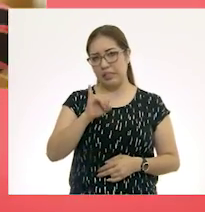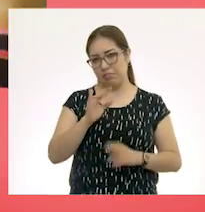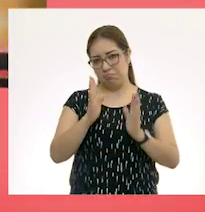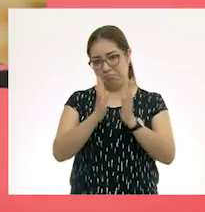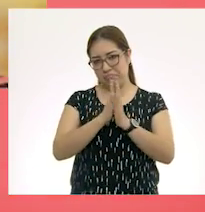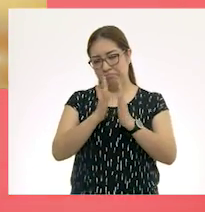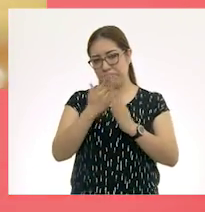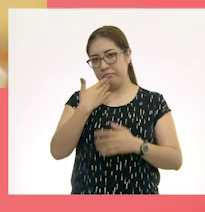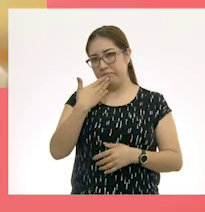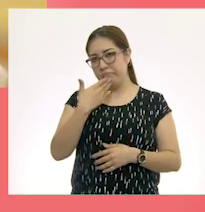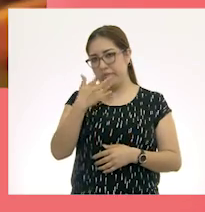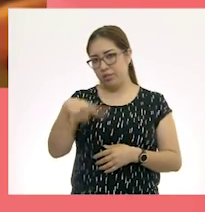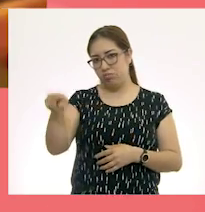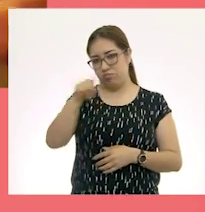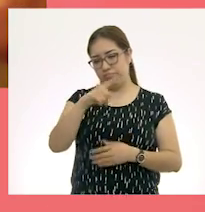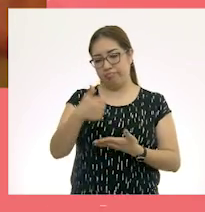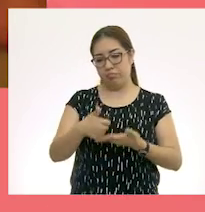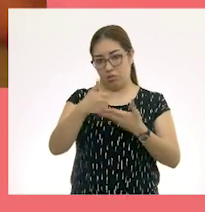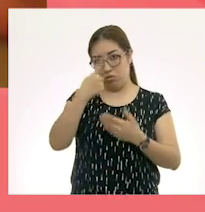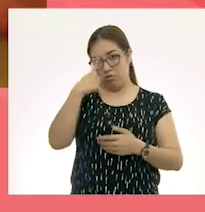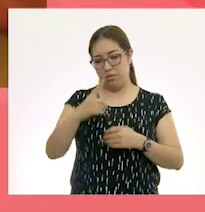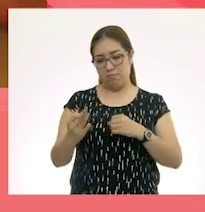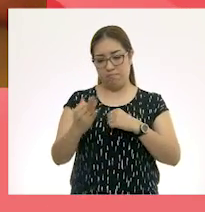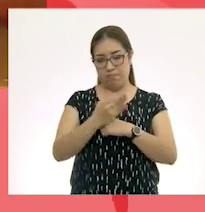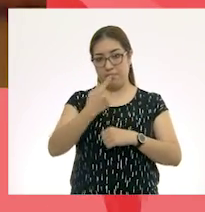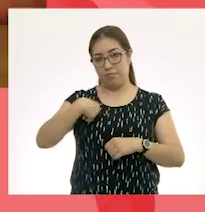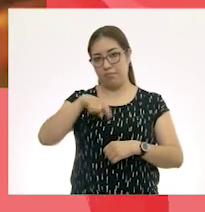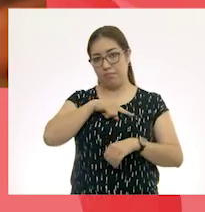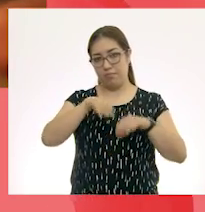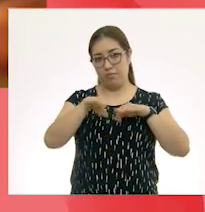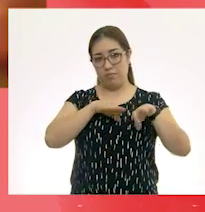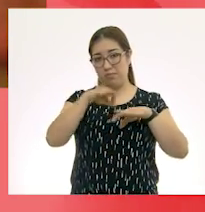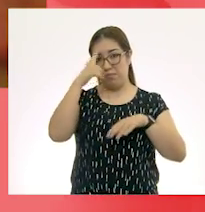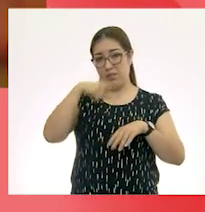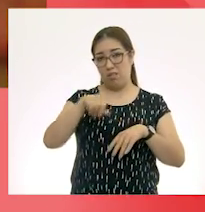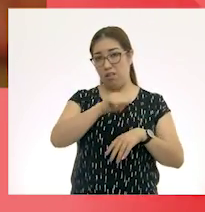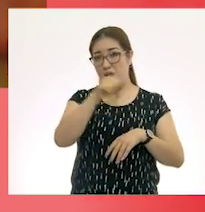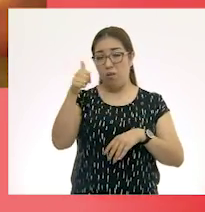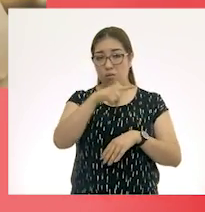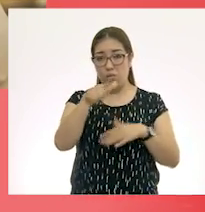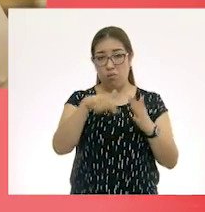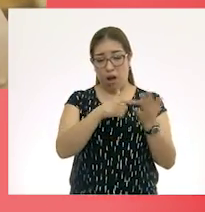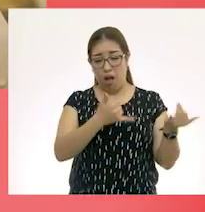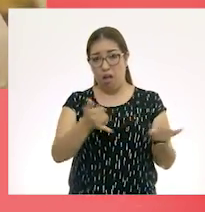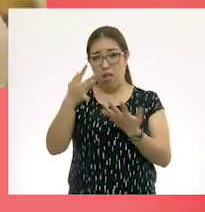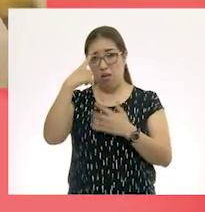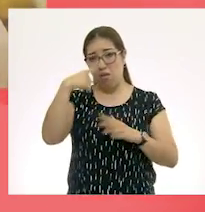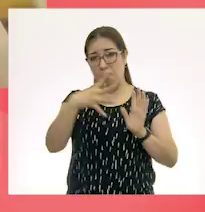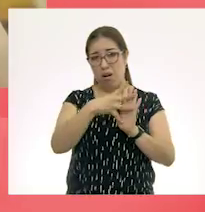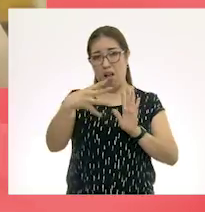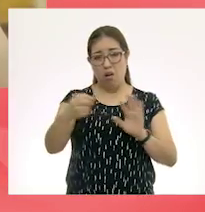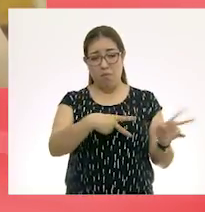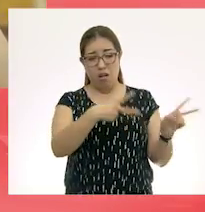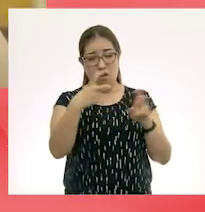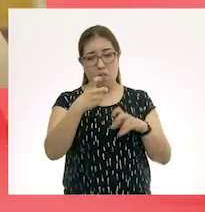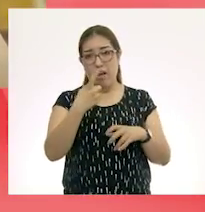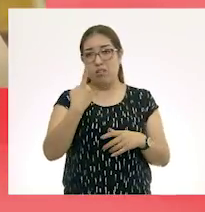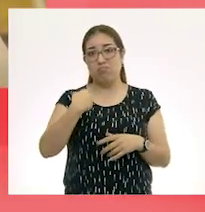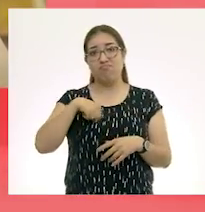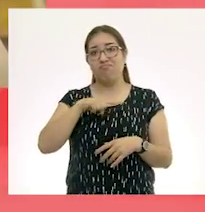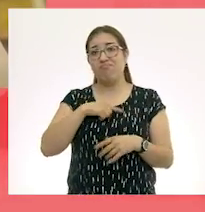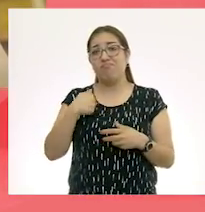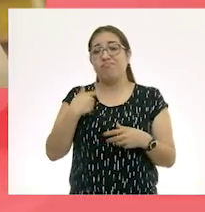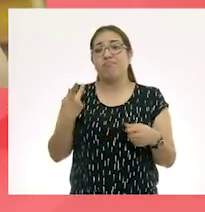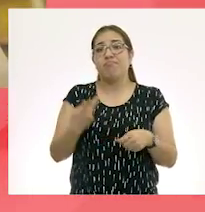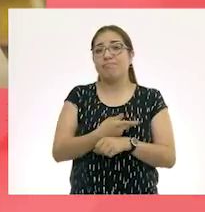di maya ya ne más o da ya poco no que temna gati temna ga montane ma bon si como ya dañó que aquí no